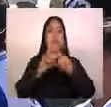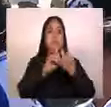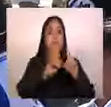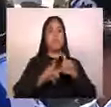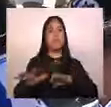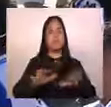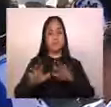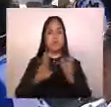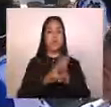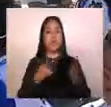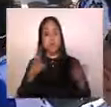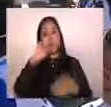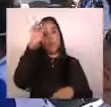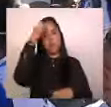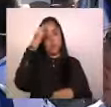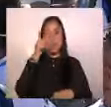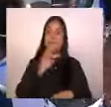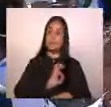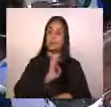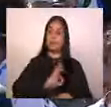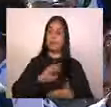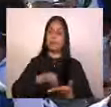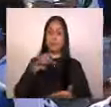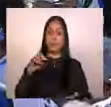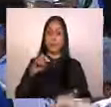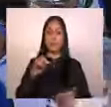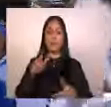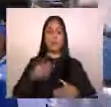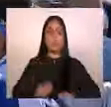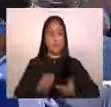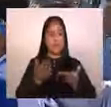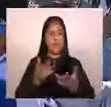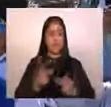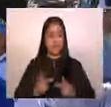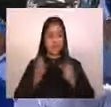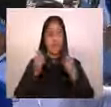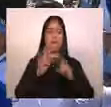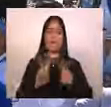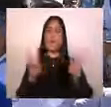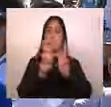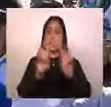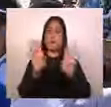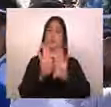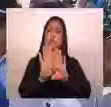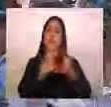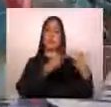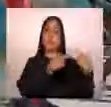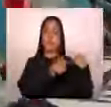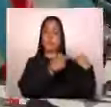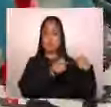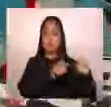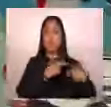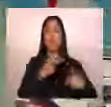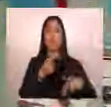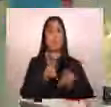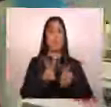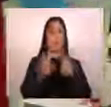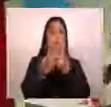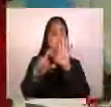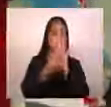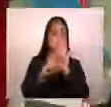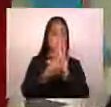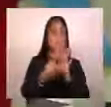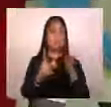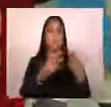eventos religiosos, políticos y sociales del país, brindando valores como responsabilidad, valores